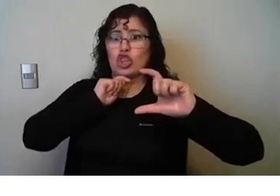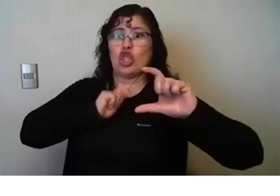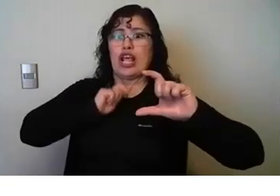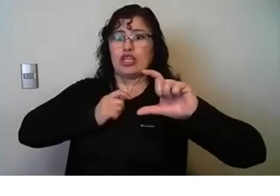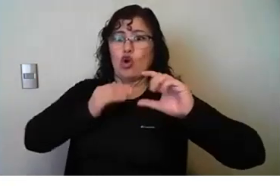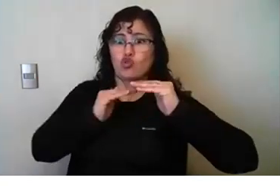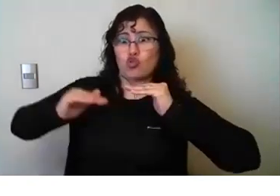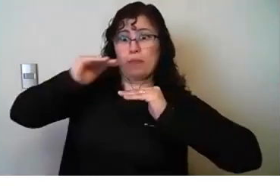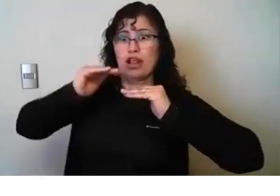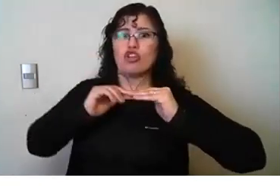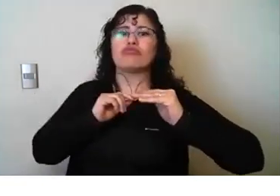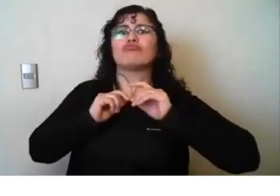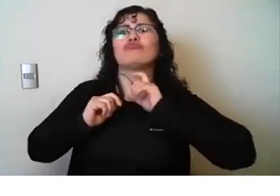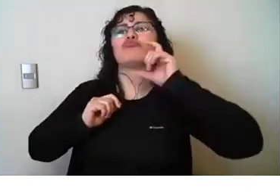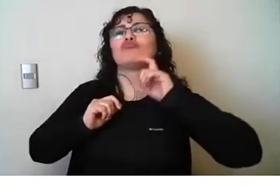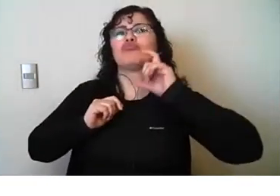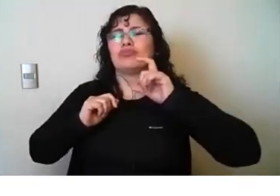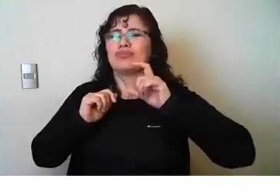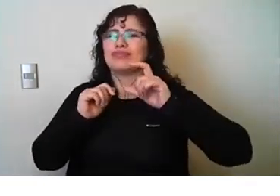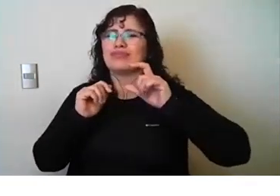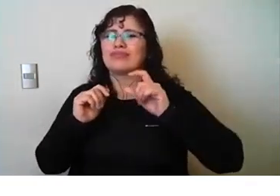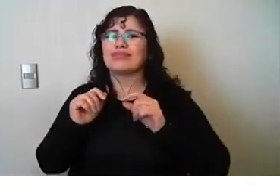por colaterales de la arteria